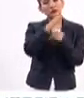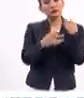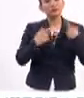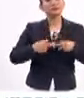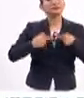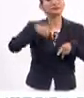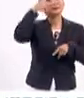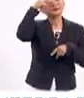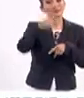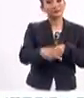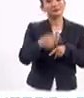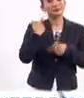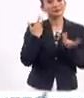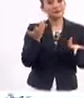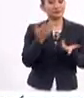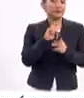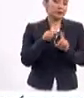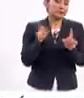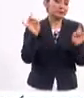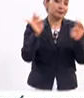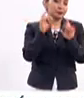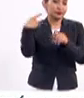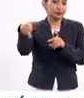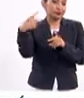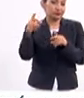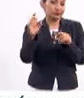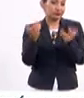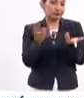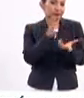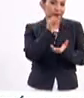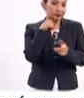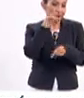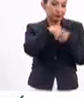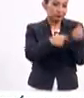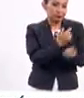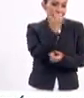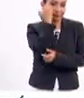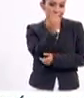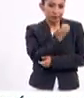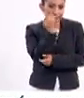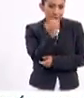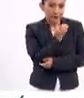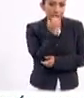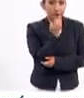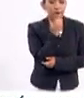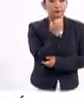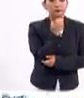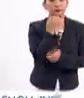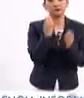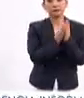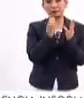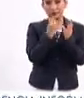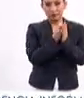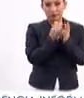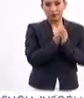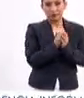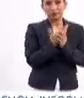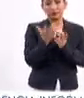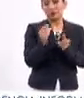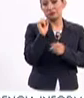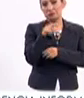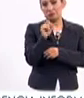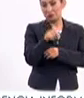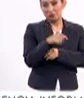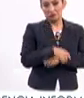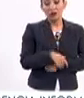los mexicanos que por diferentes circunstancias no puedan asistir a pues clases de manera presencial y